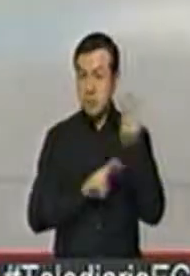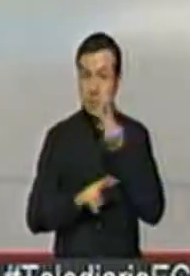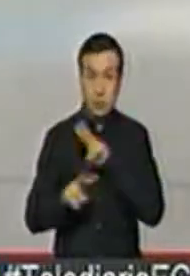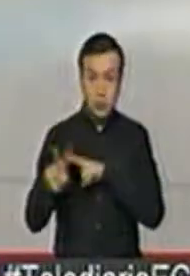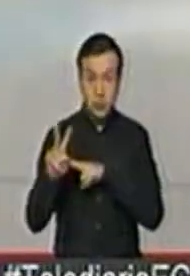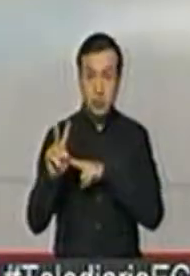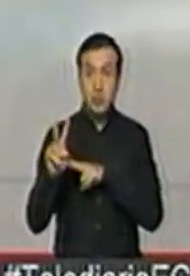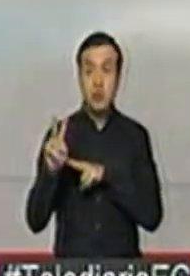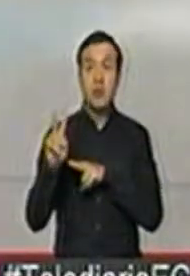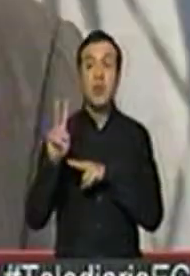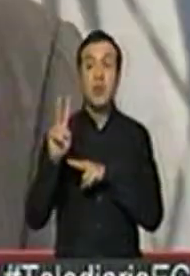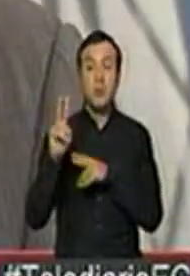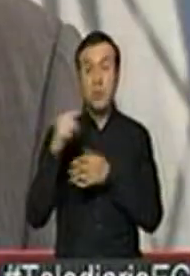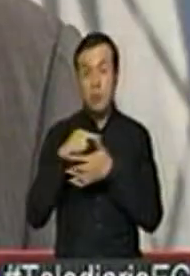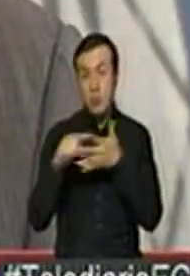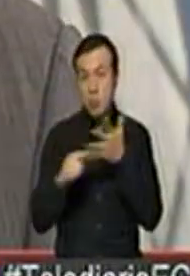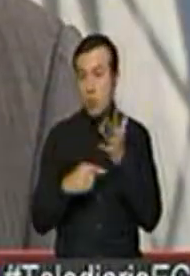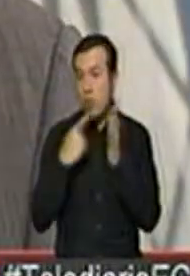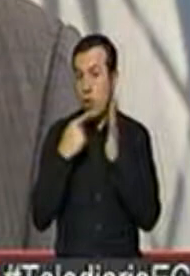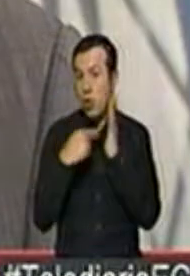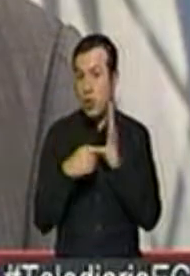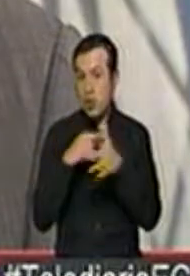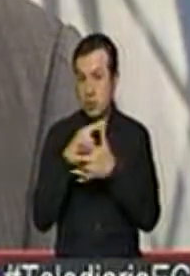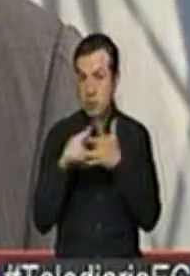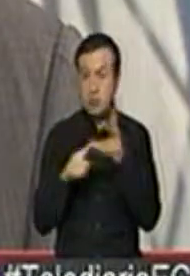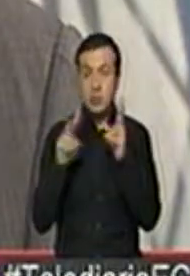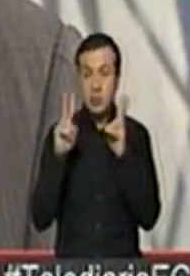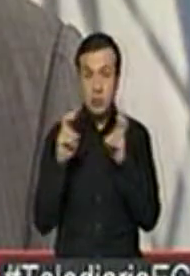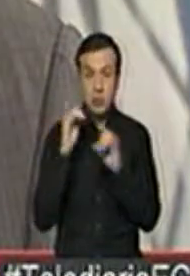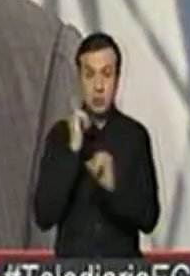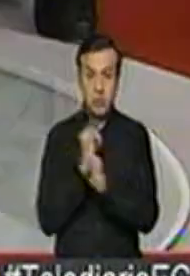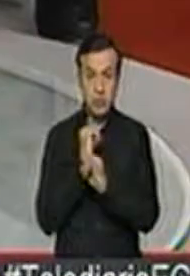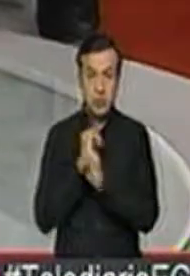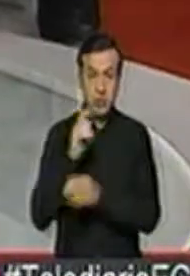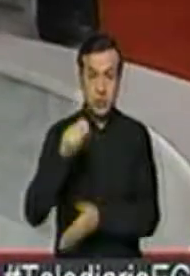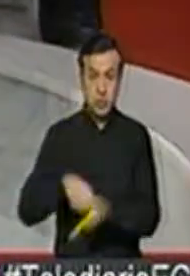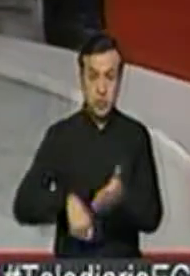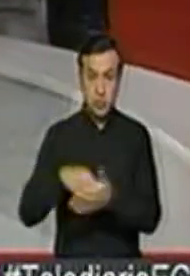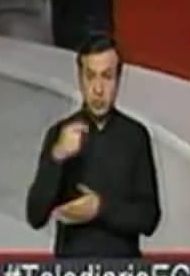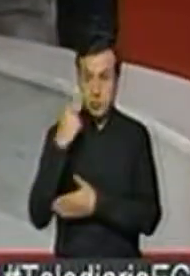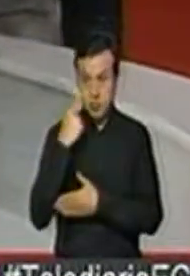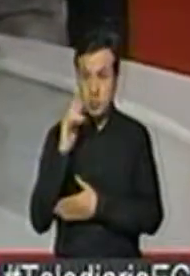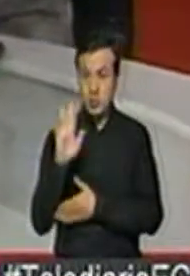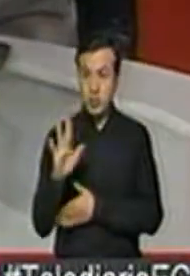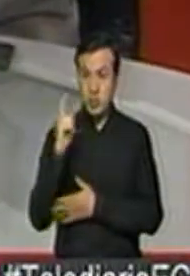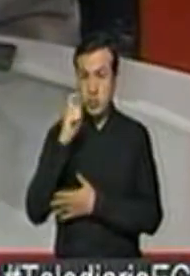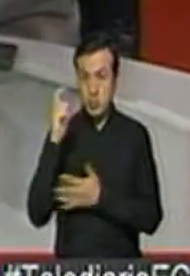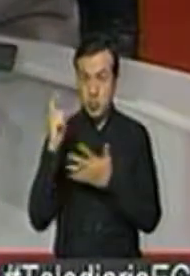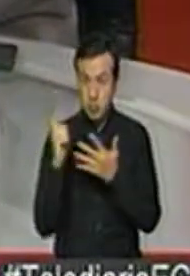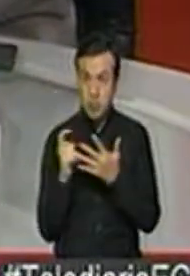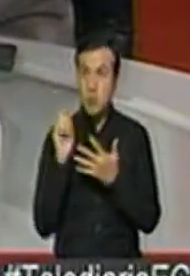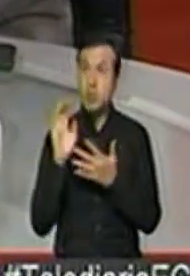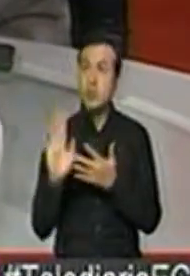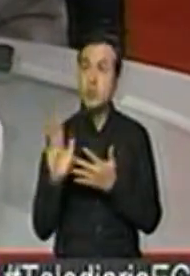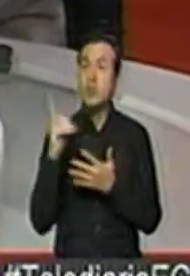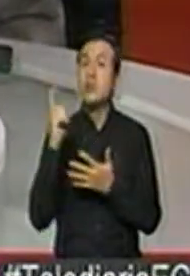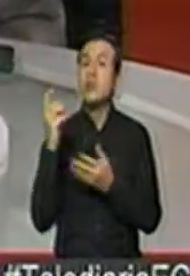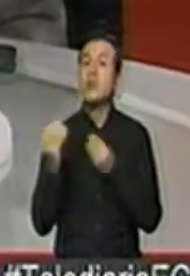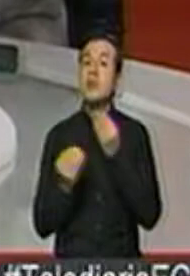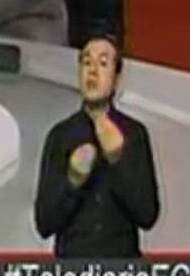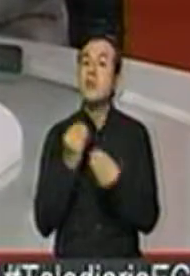los términos de referencia, es decir, en la parte en donde la entidad contratante determina su necesidad, determina qué es lo que